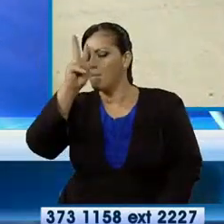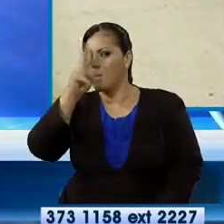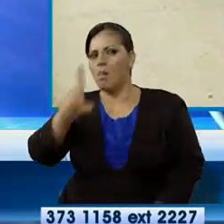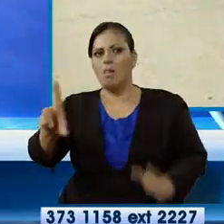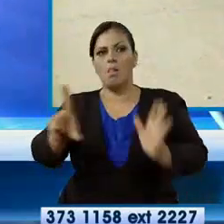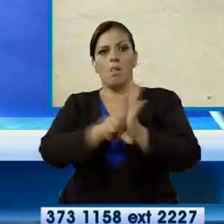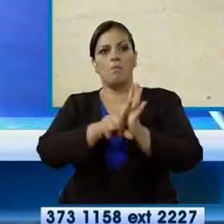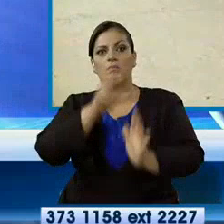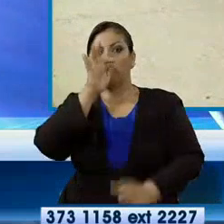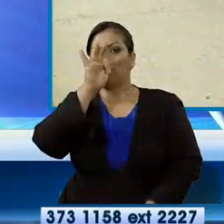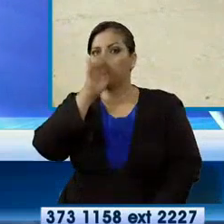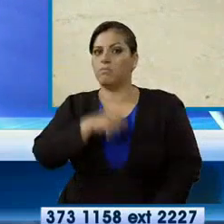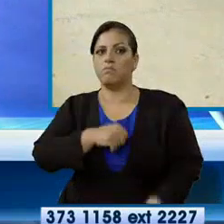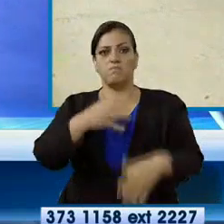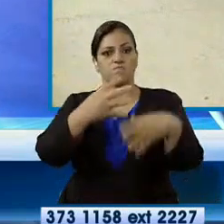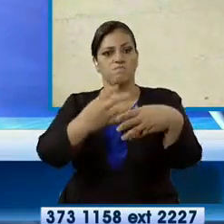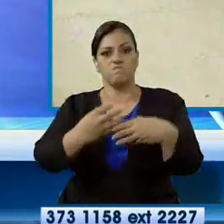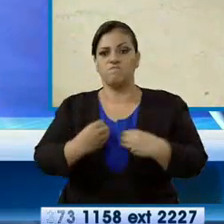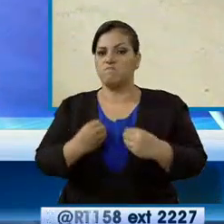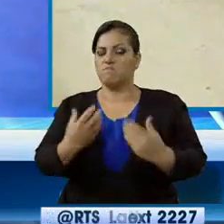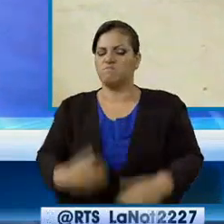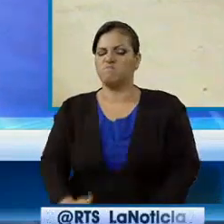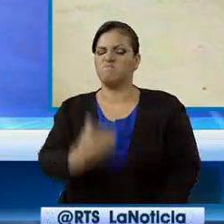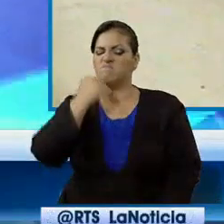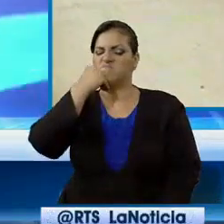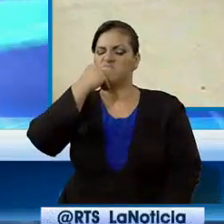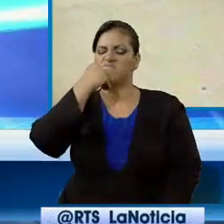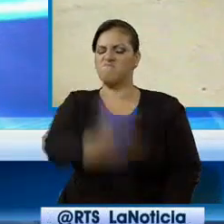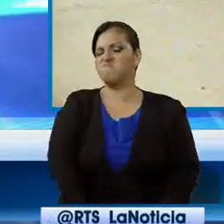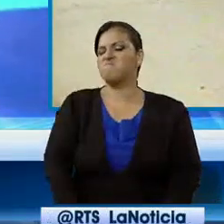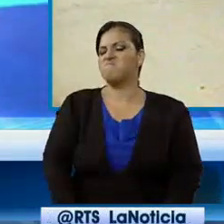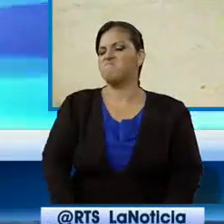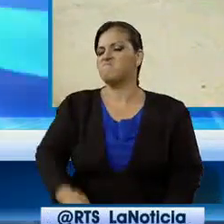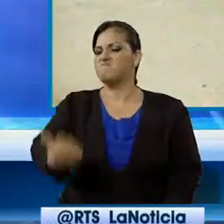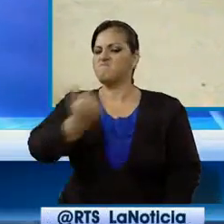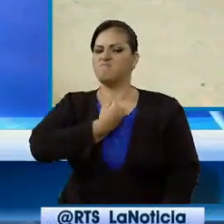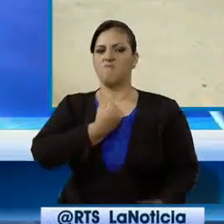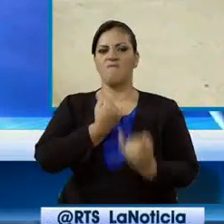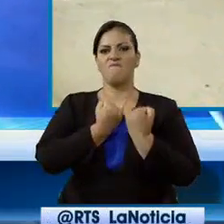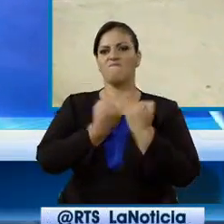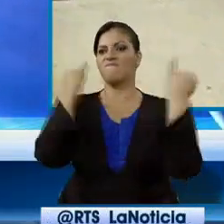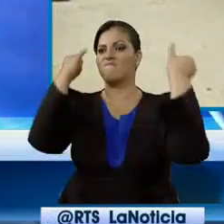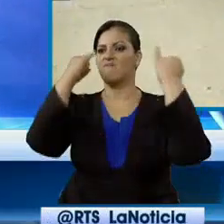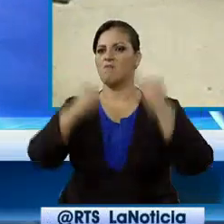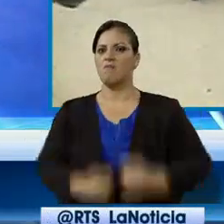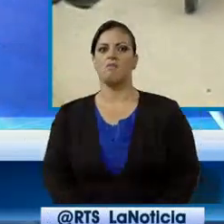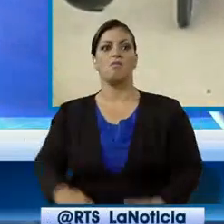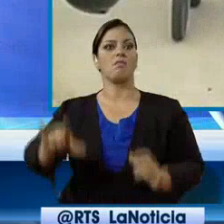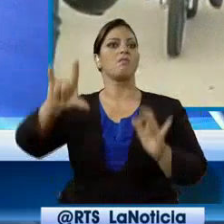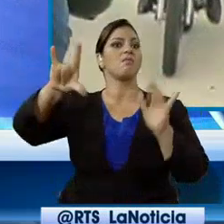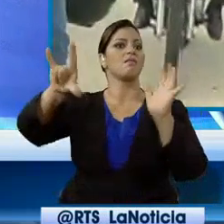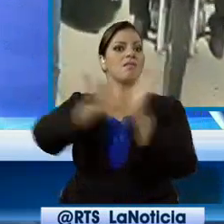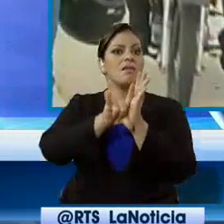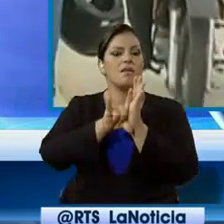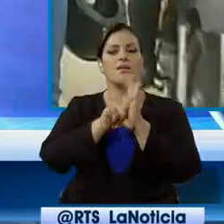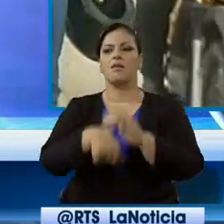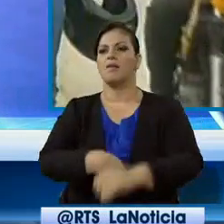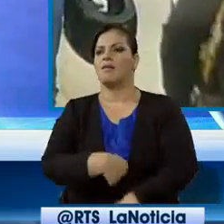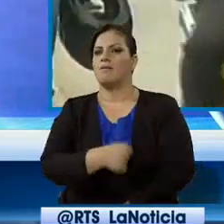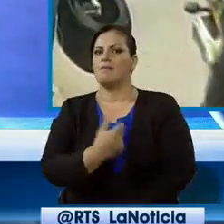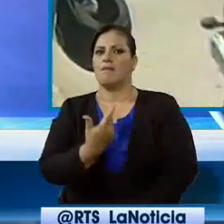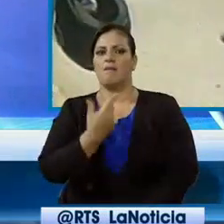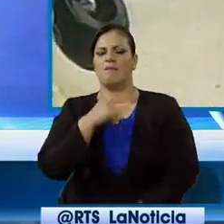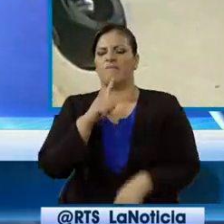irrespetuosos. Nos encanta el relajo, nos encanta lo ilegal, Nos gusta ir por la izquierda, no por la derecha.